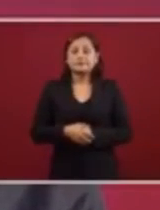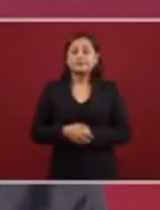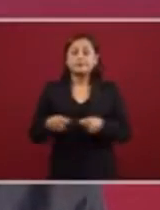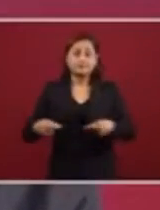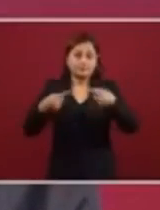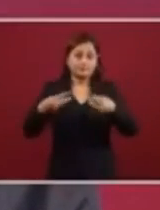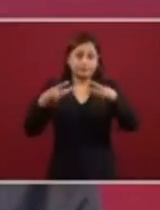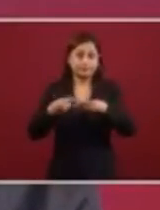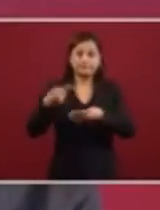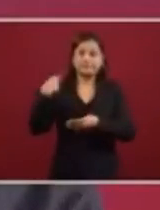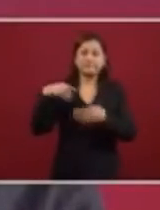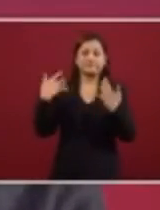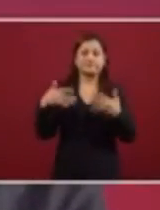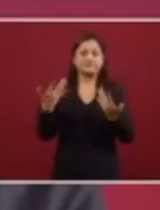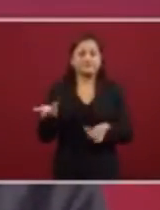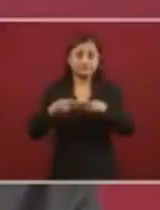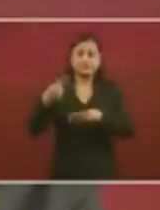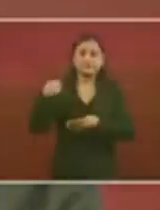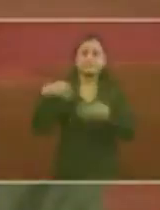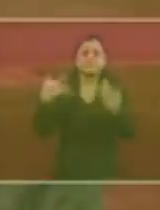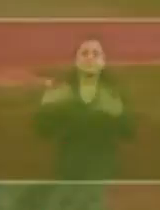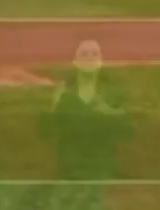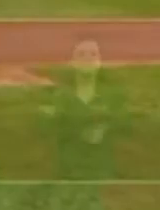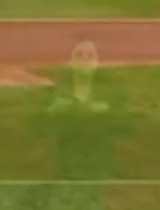También que íbamos.